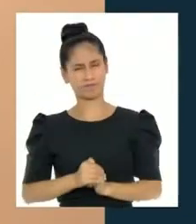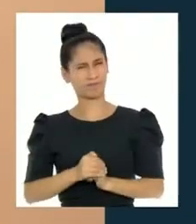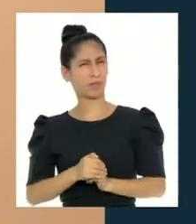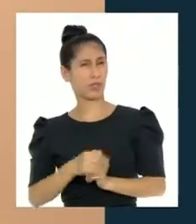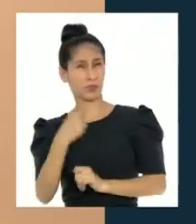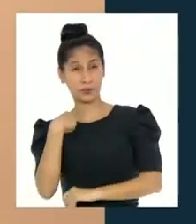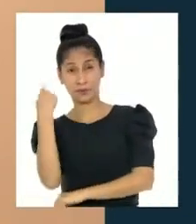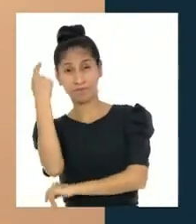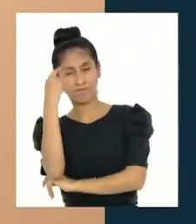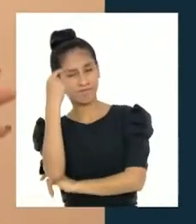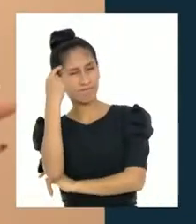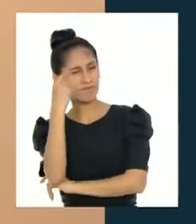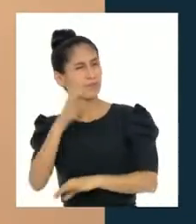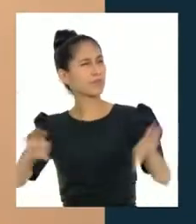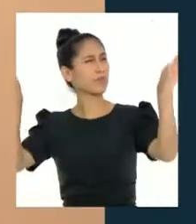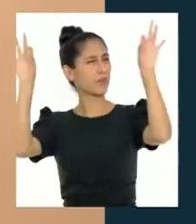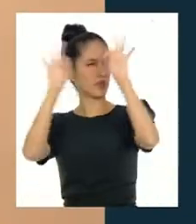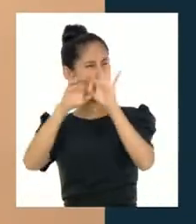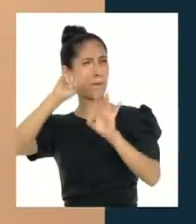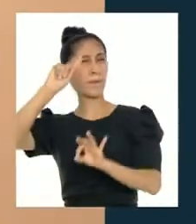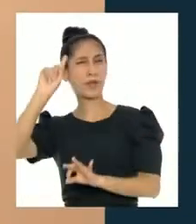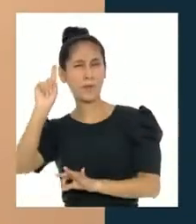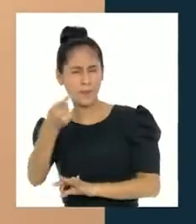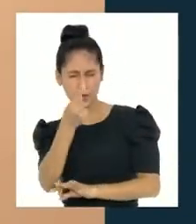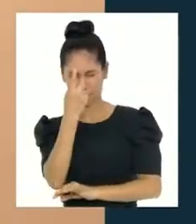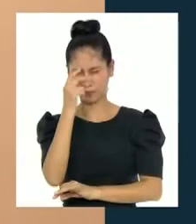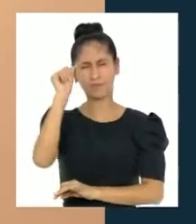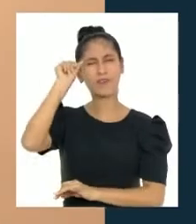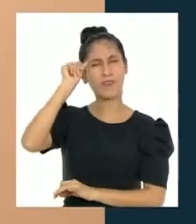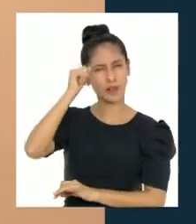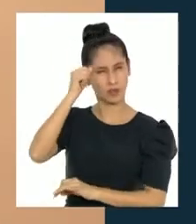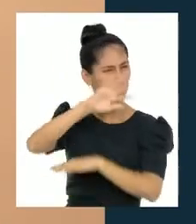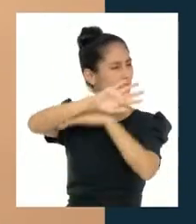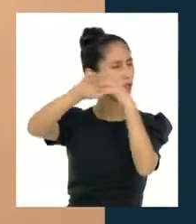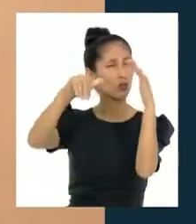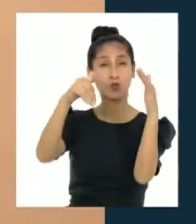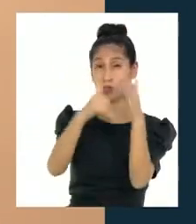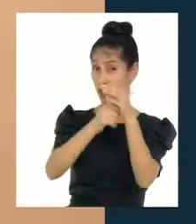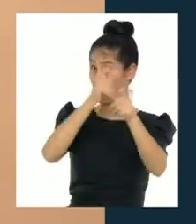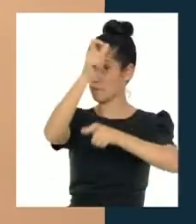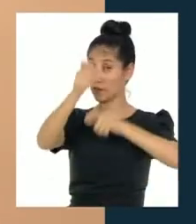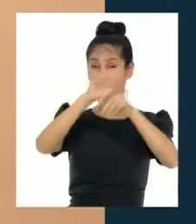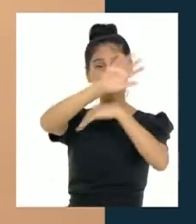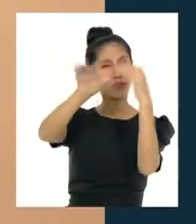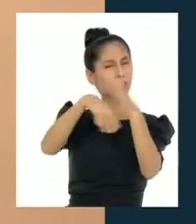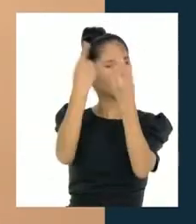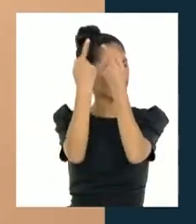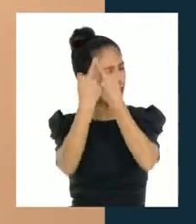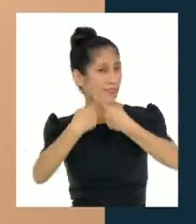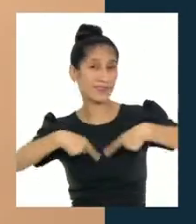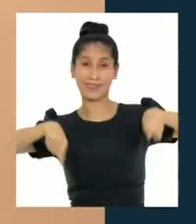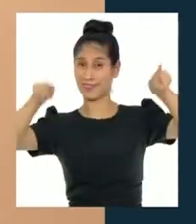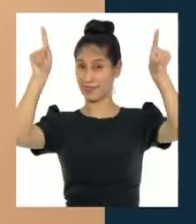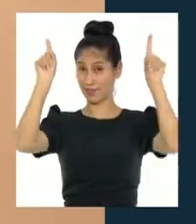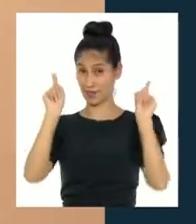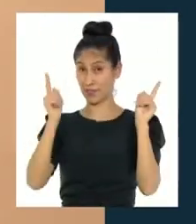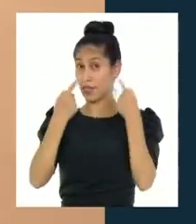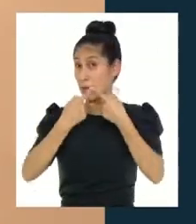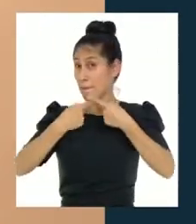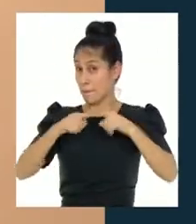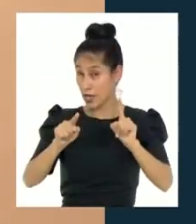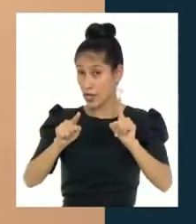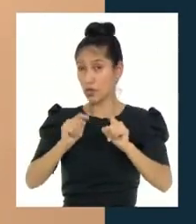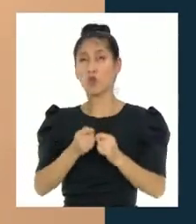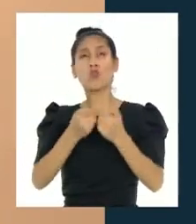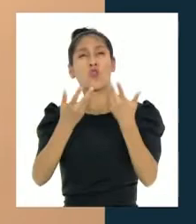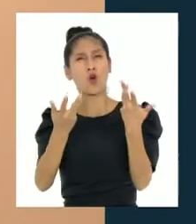es importante primero reconocer que somos diferentes, y eso no quiere decir que tendríamos que